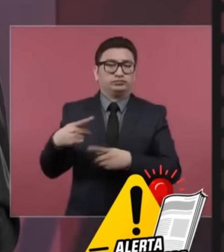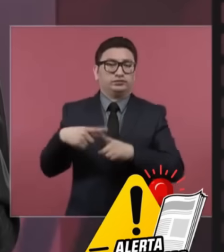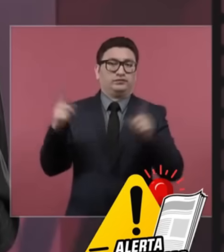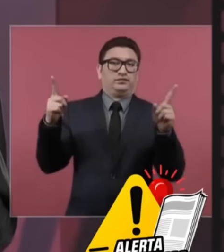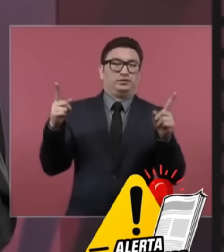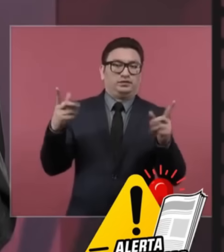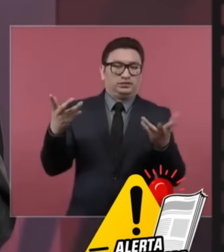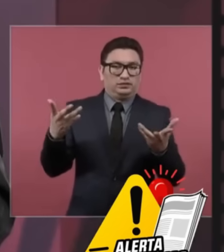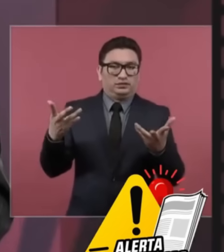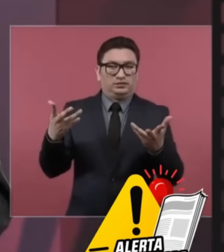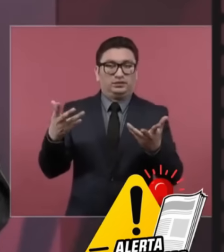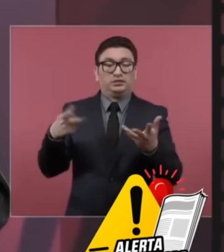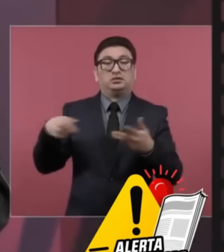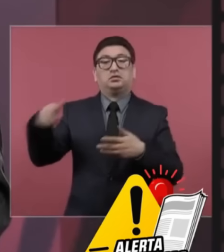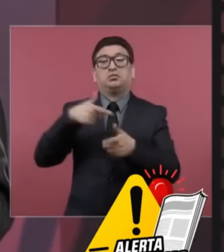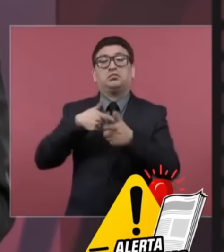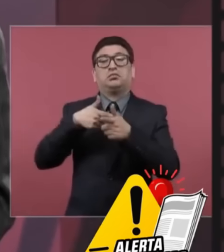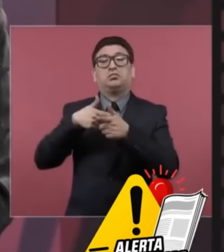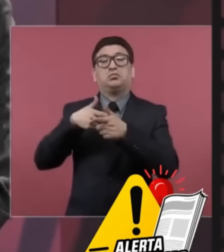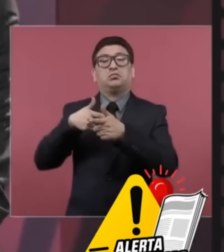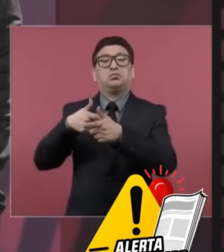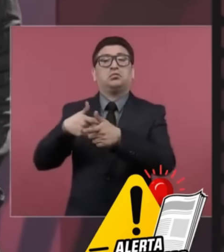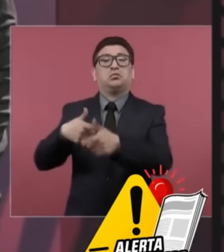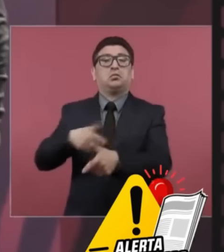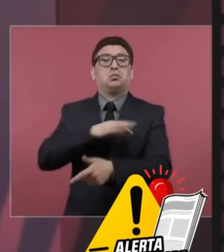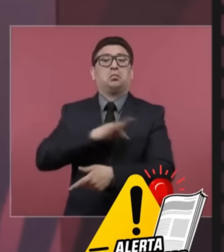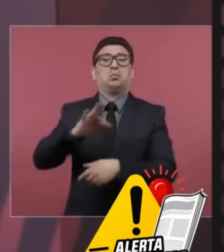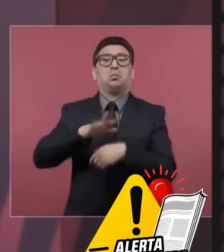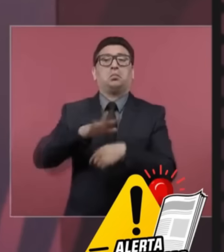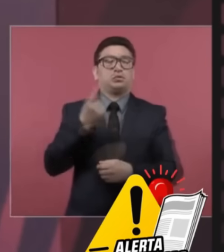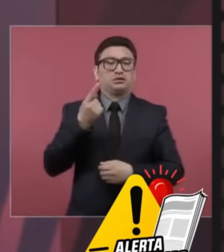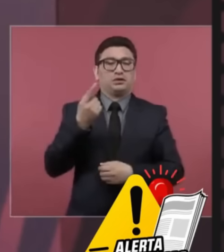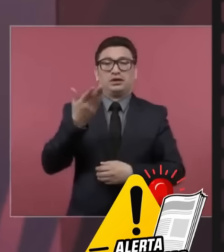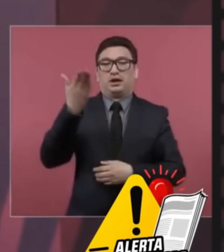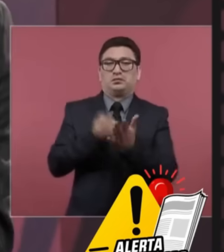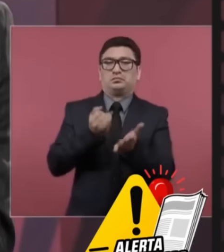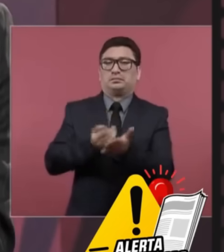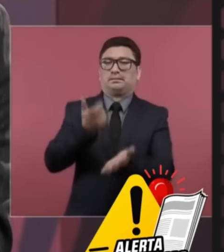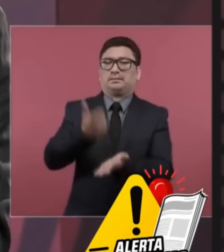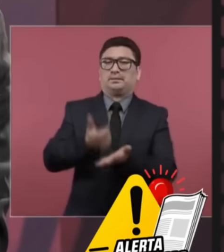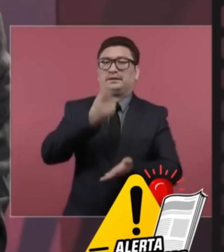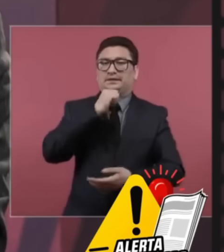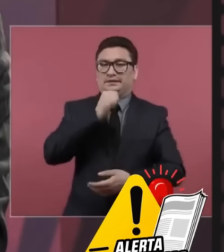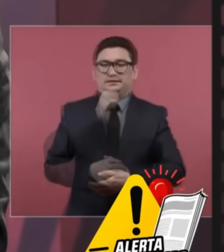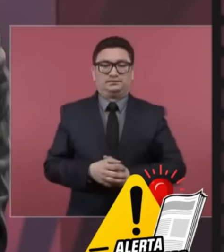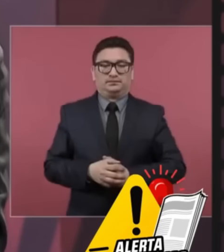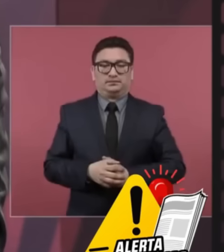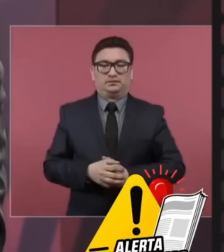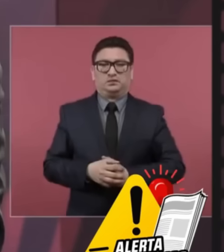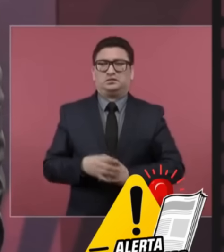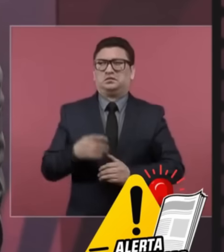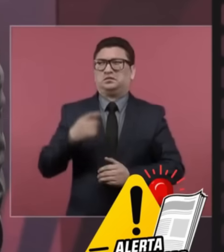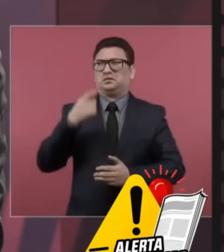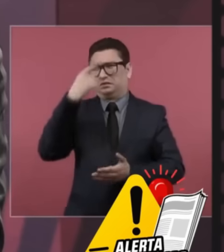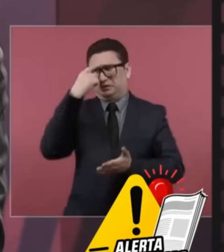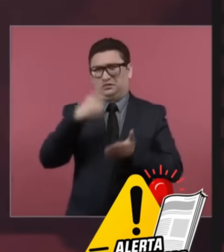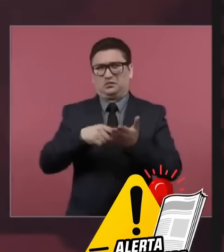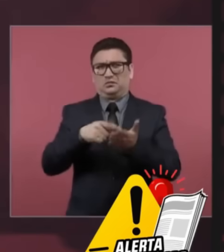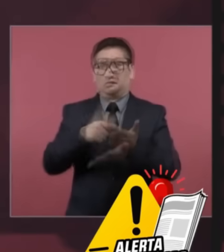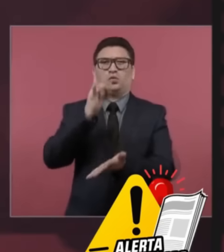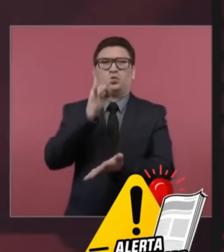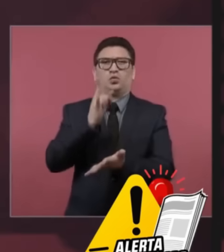y la podían mantener así porque no tenían que pagar impuestos. Pagaban, creo que, un